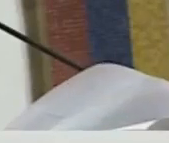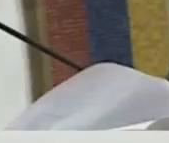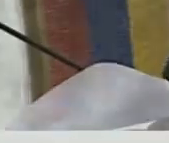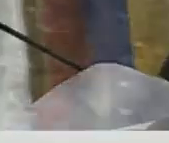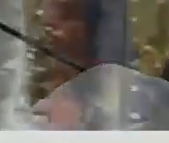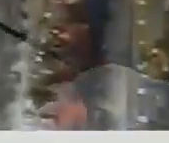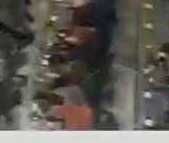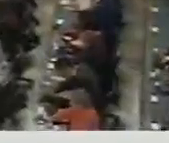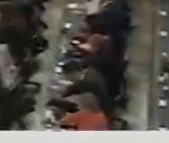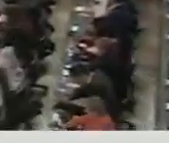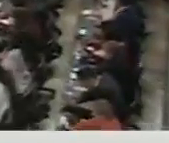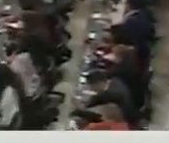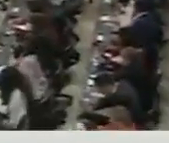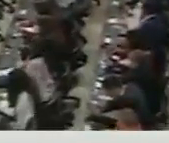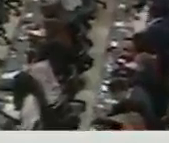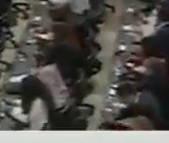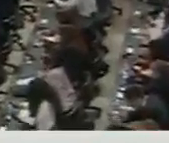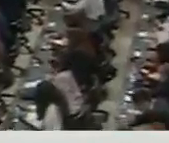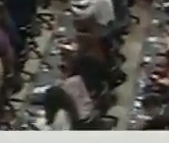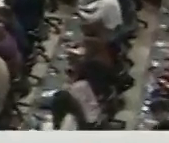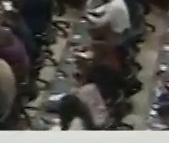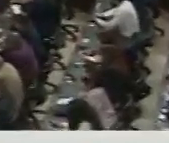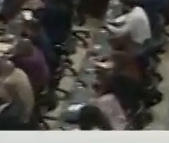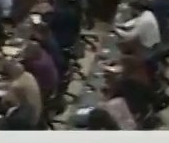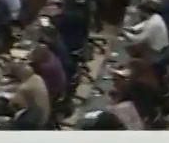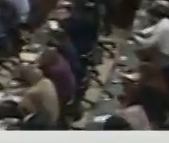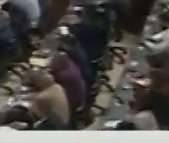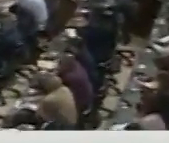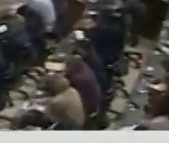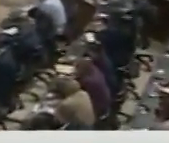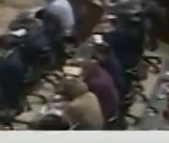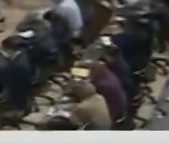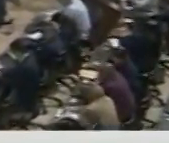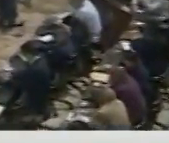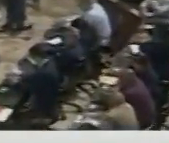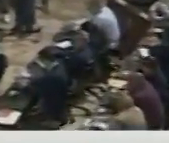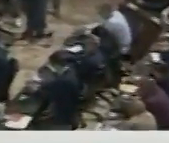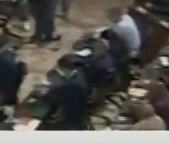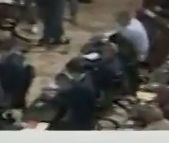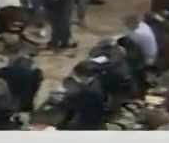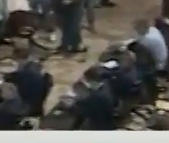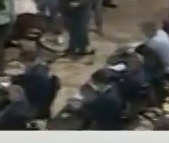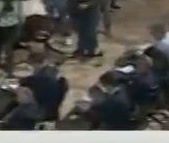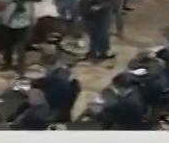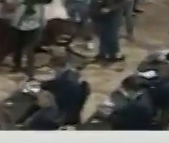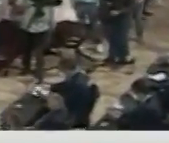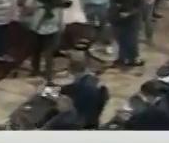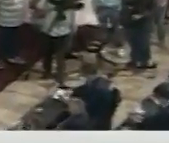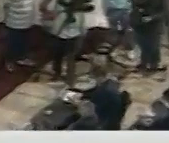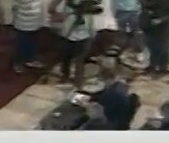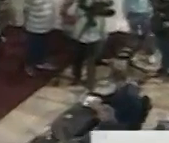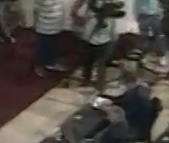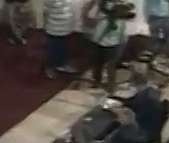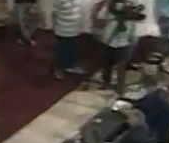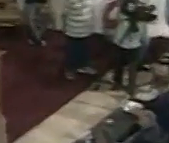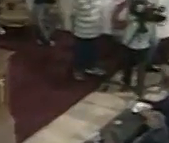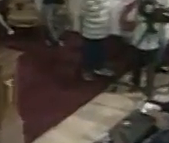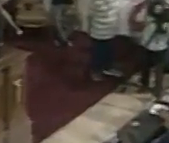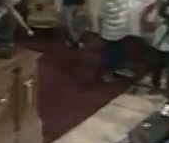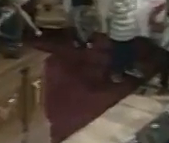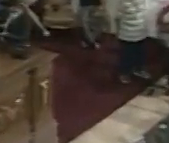día. A continuación, el presidente cedió el derecho de palabra para puntos de información al diputado Carlos Melo,